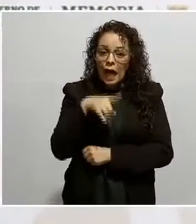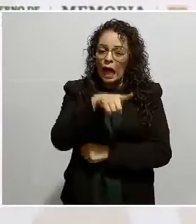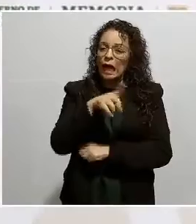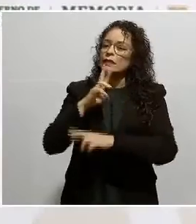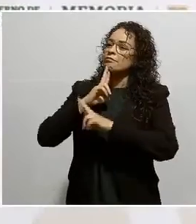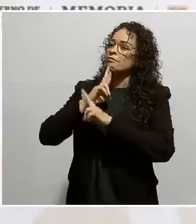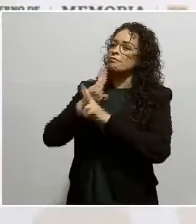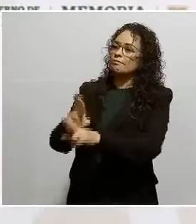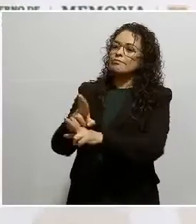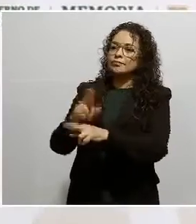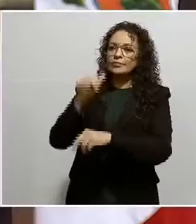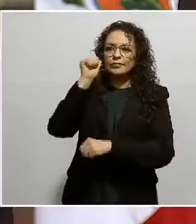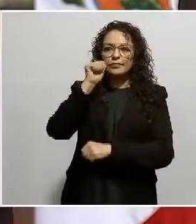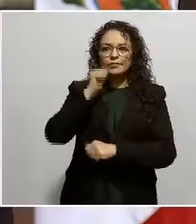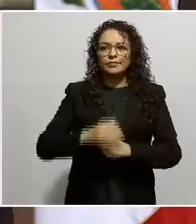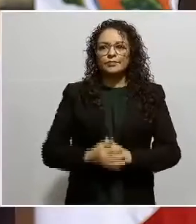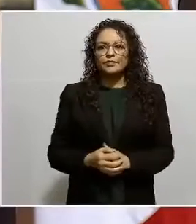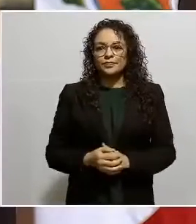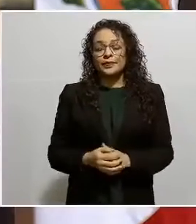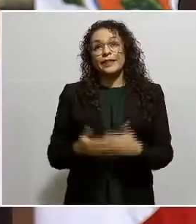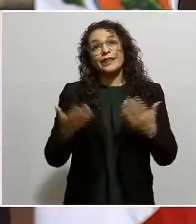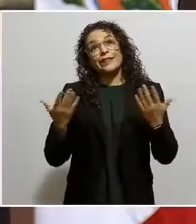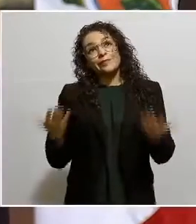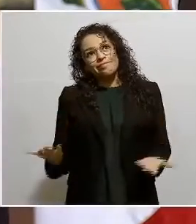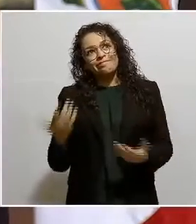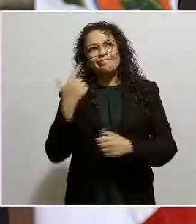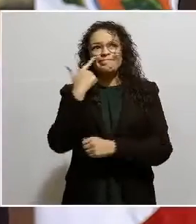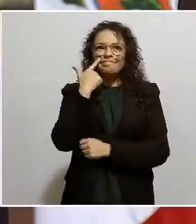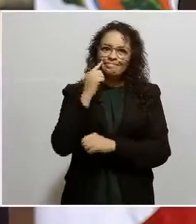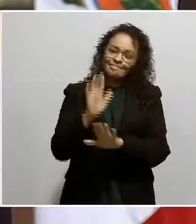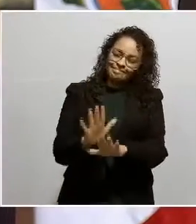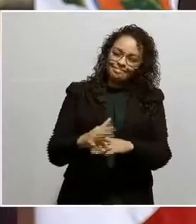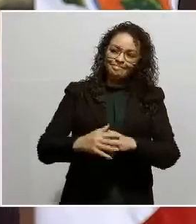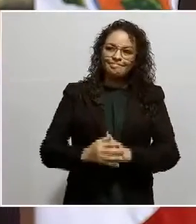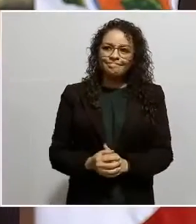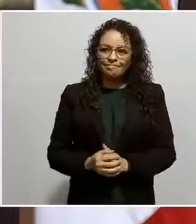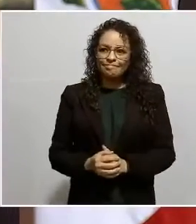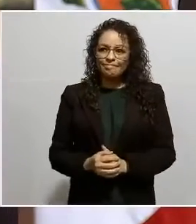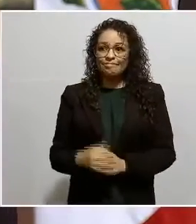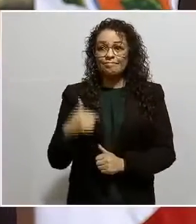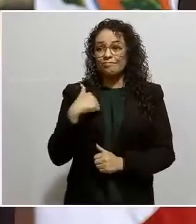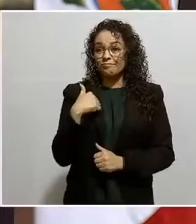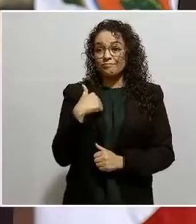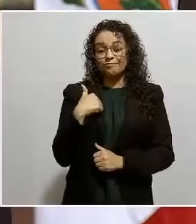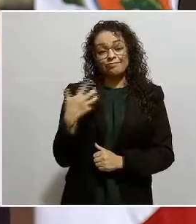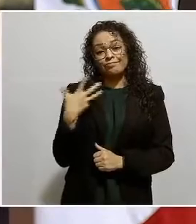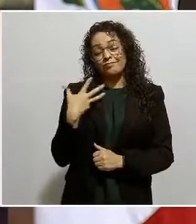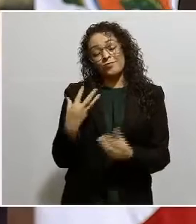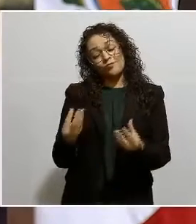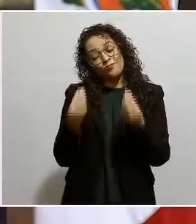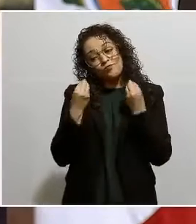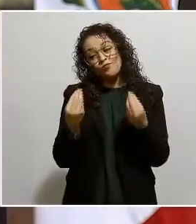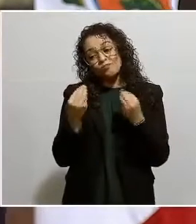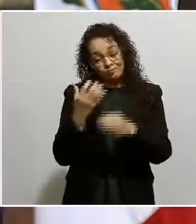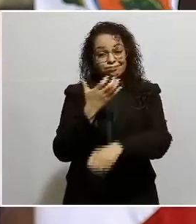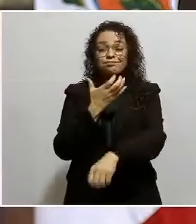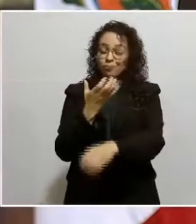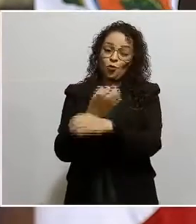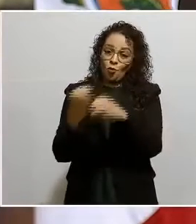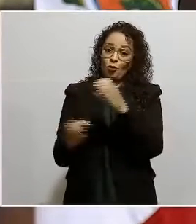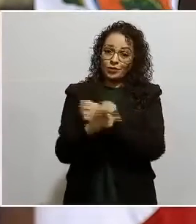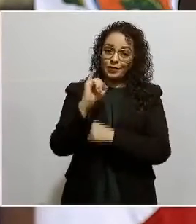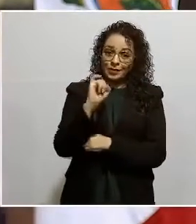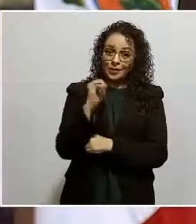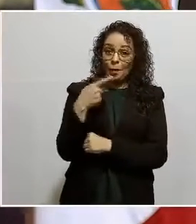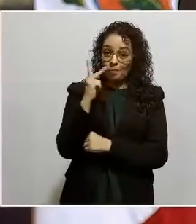contestaba: mire, compañero, yo puedo tener muchas cosas,